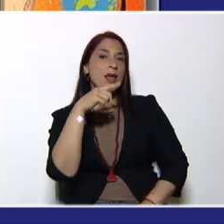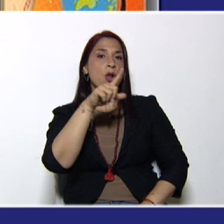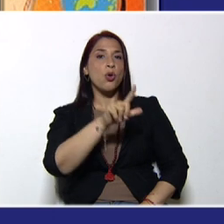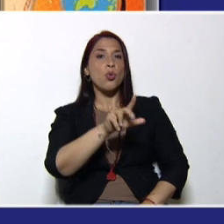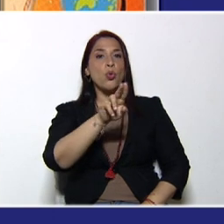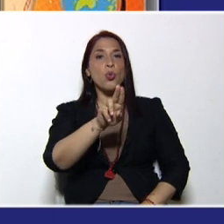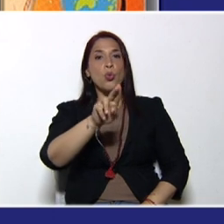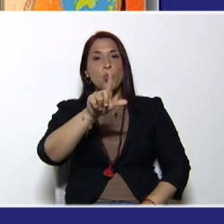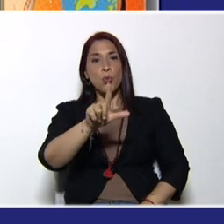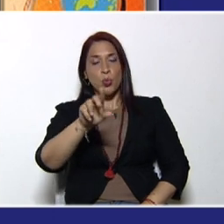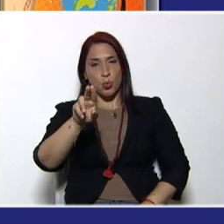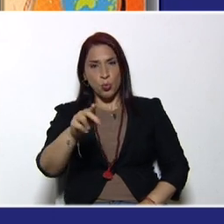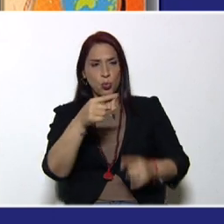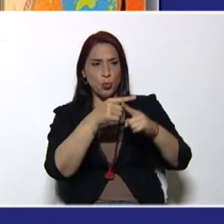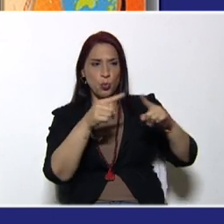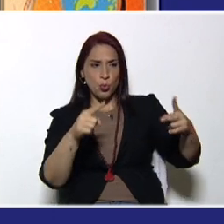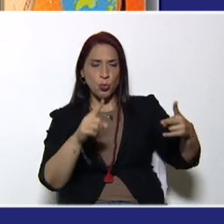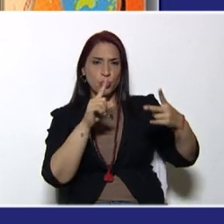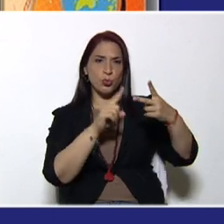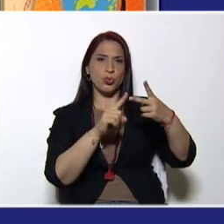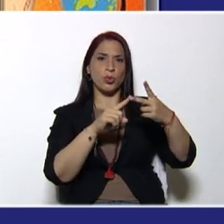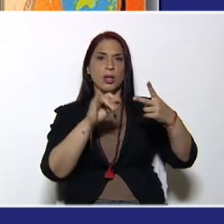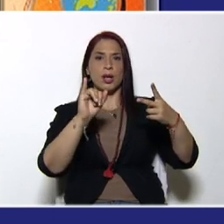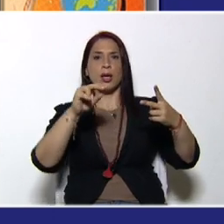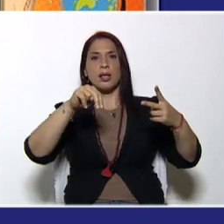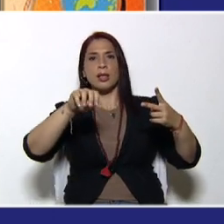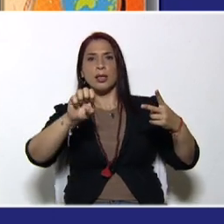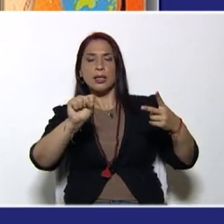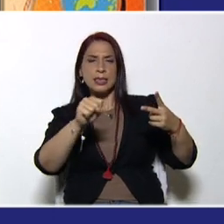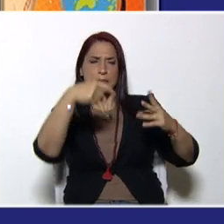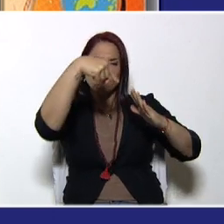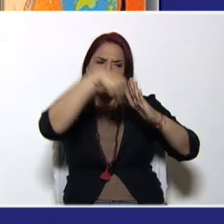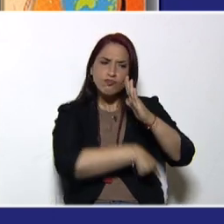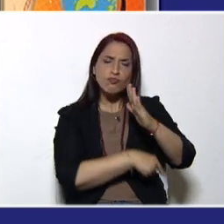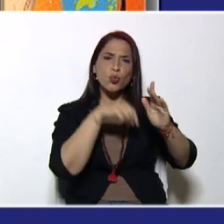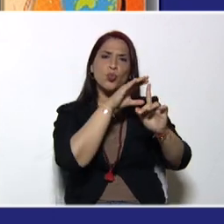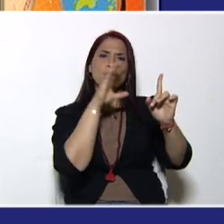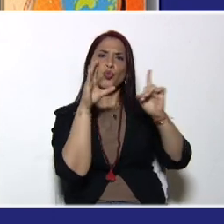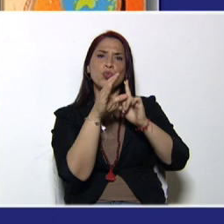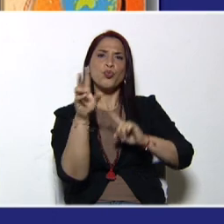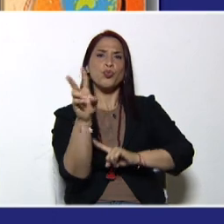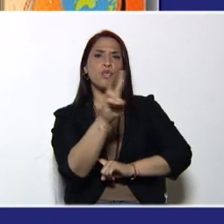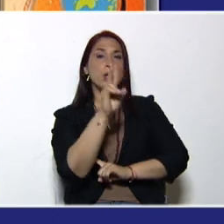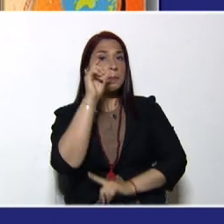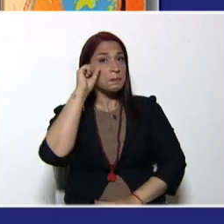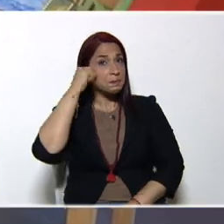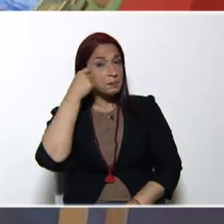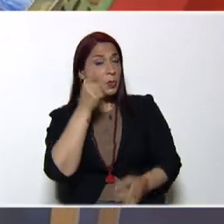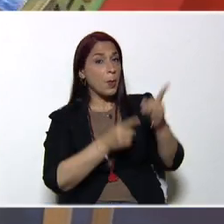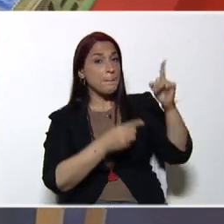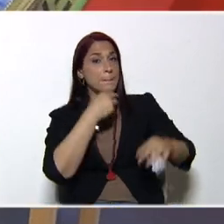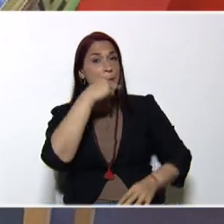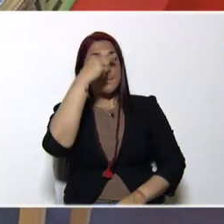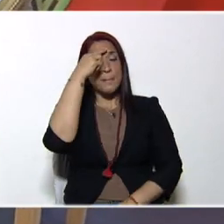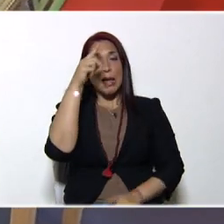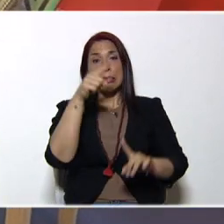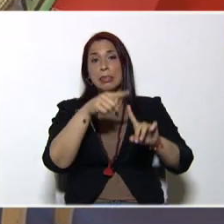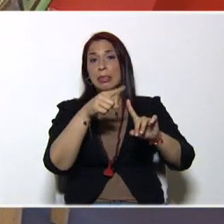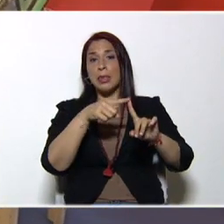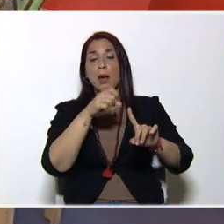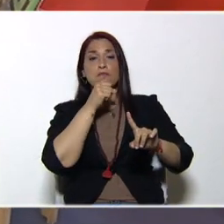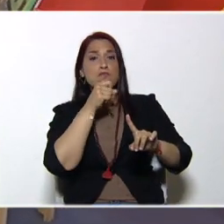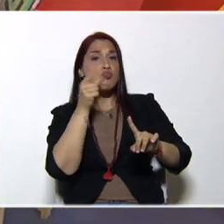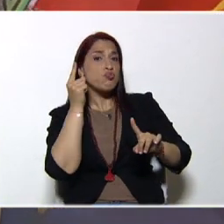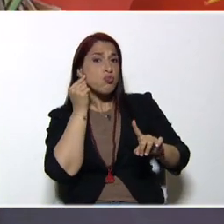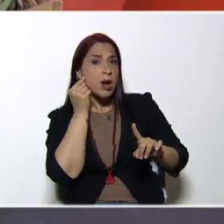que de alguna manera profundizaron la cultura venezolana. Si se acuerdan, o algún papá o algún tío, algún abuelo habrá cantado